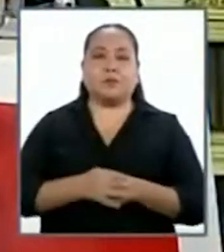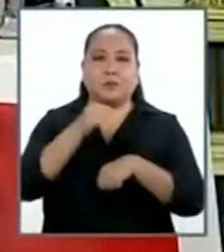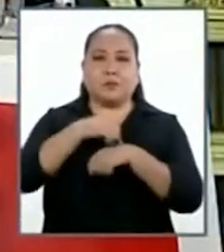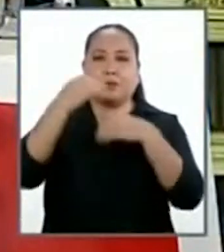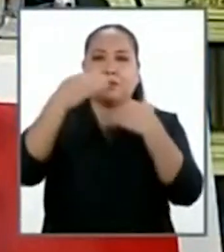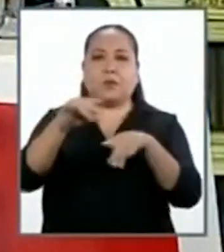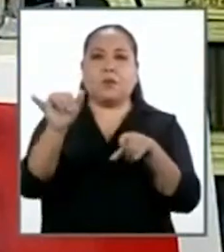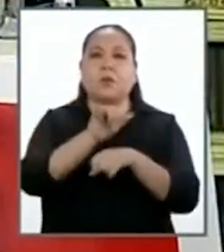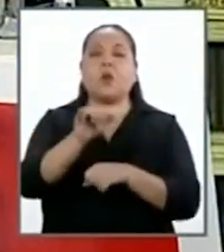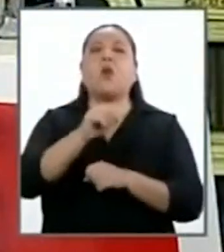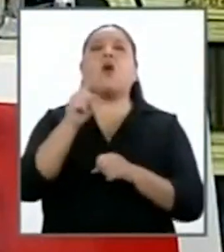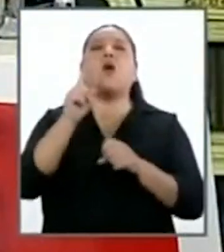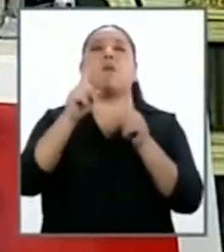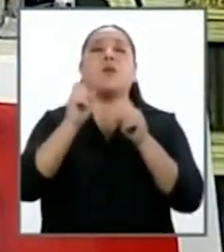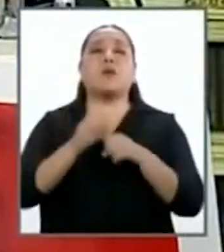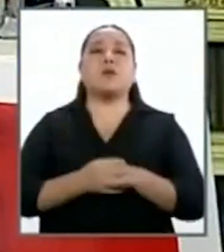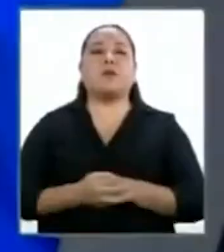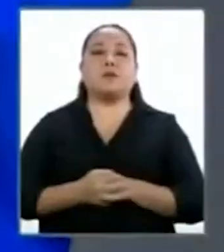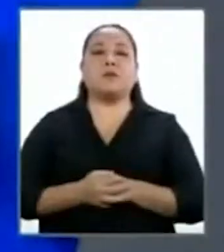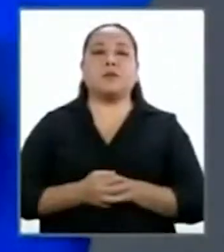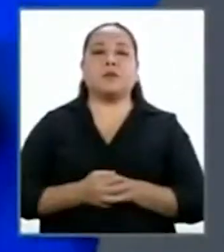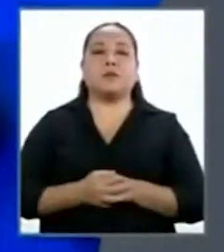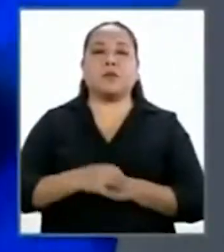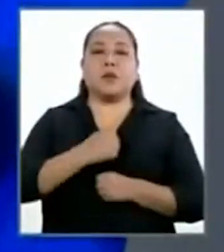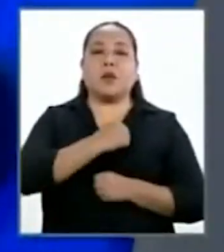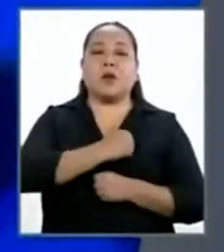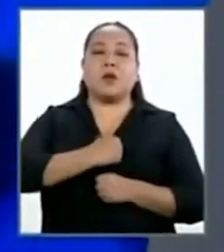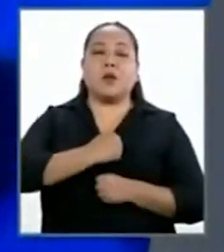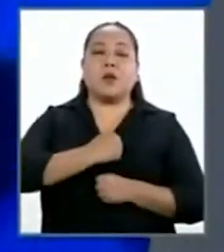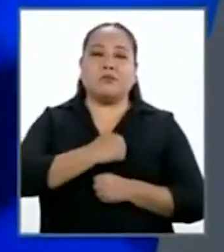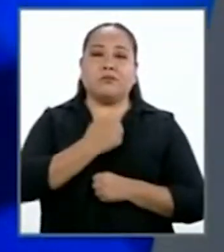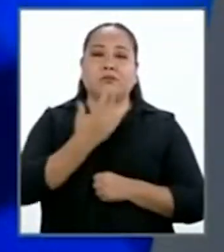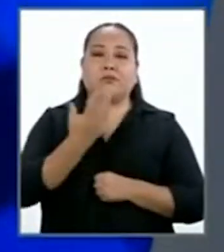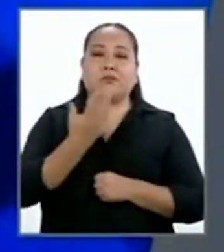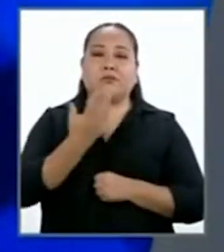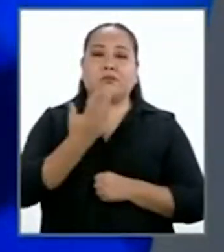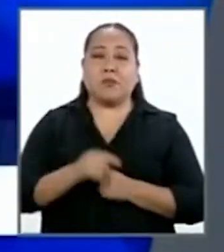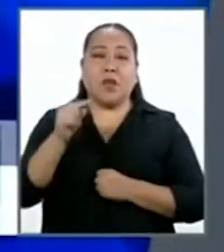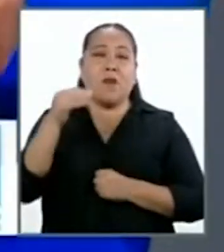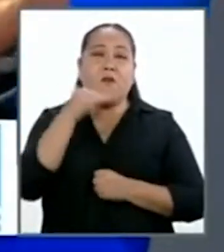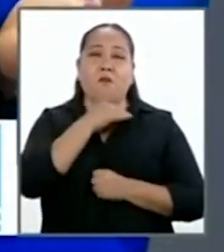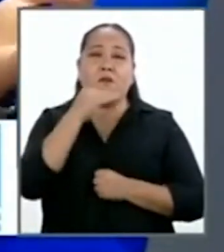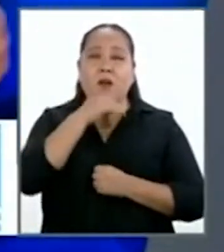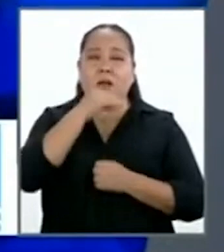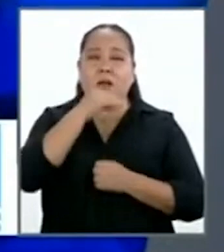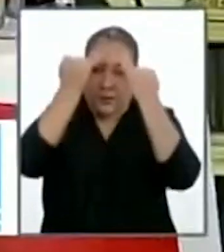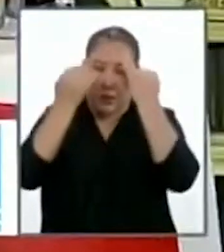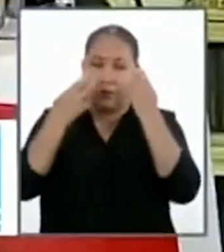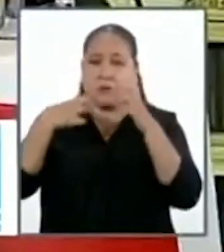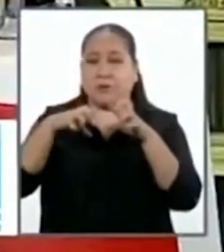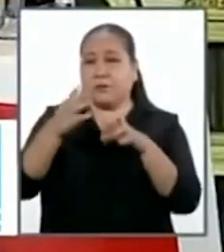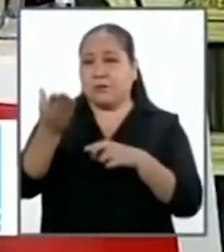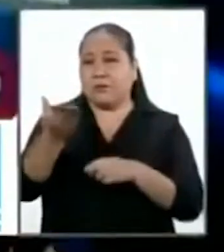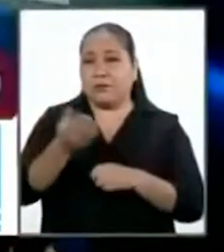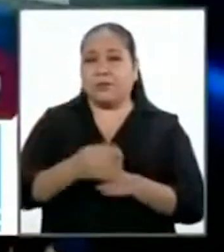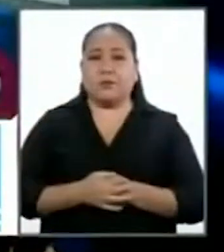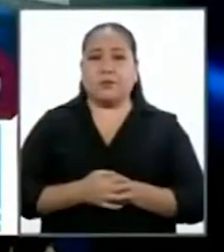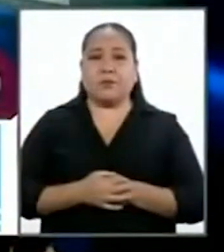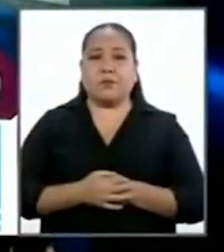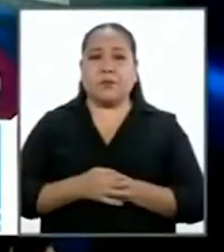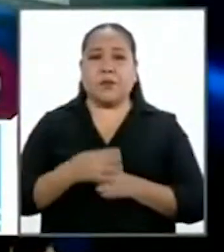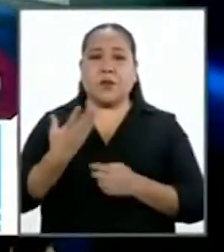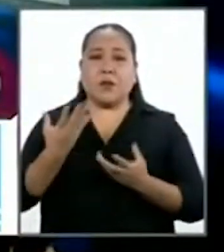muchas gracias la misma pregunta el prolongamiento las alegaciones inflamatorias y ustedes lo permitan quería